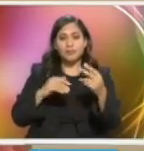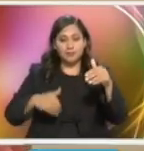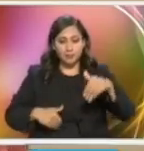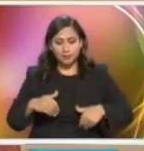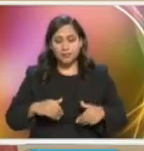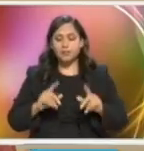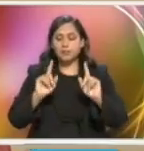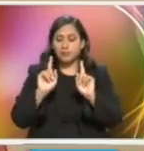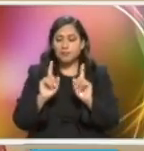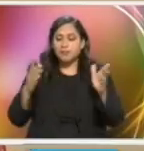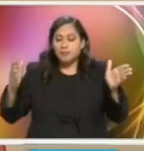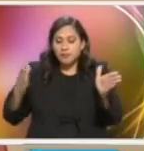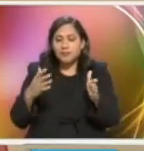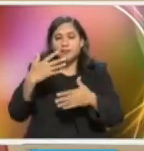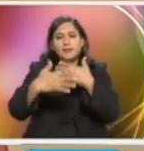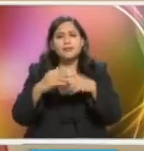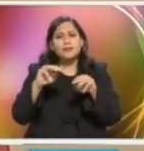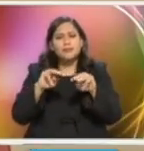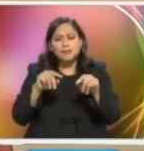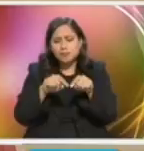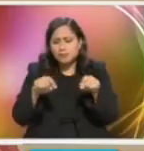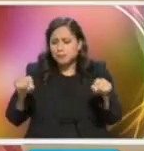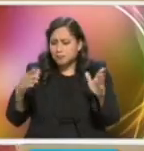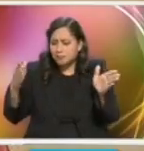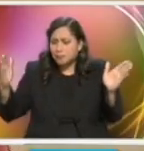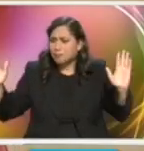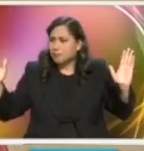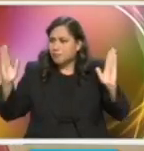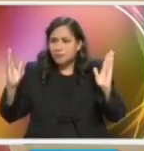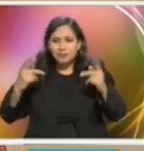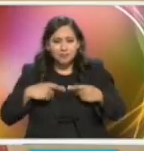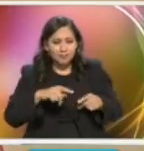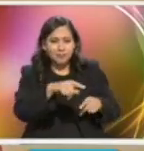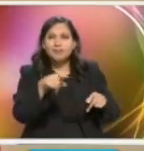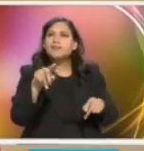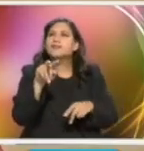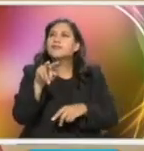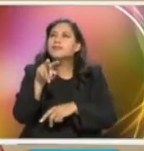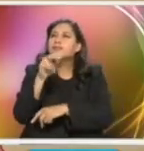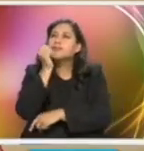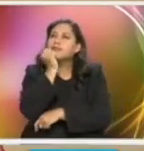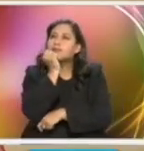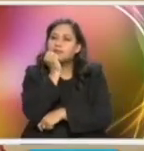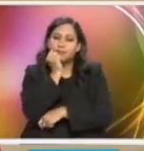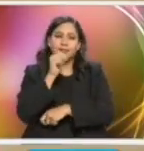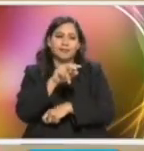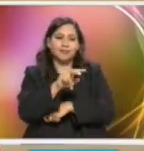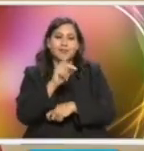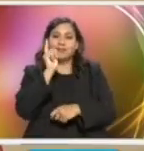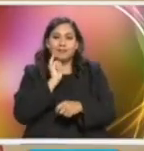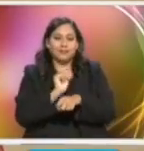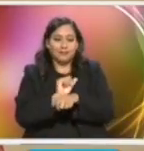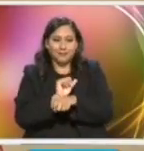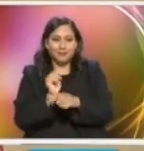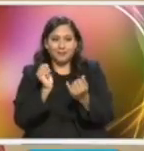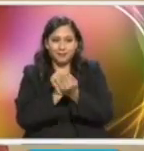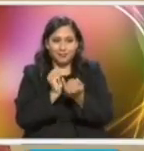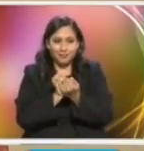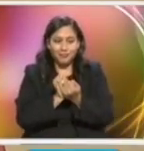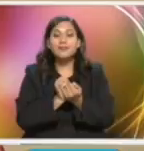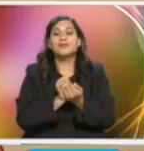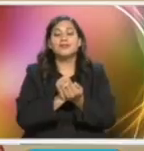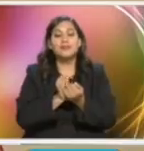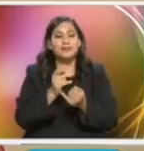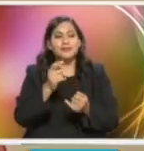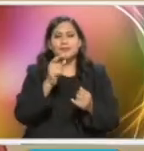un espacio de menos de 15 metros cuadrados, con la gente cerquitita, respirándonos y las actrices igual. Wow. Con